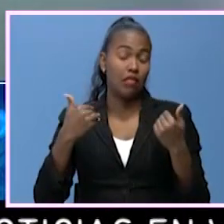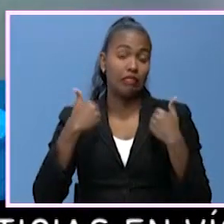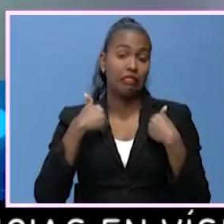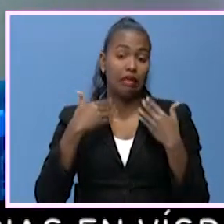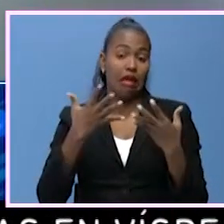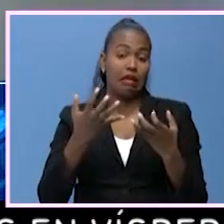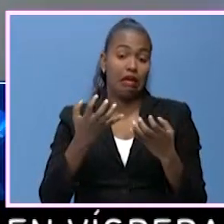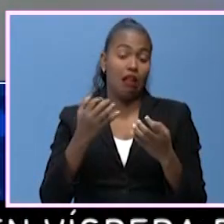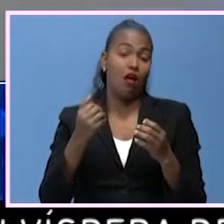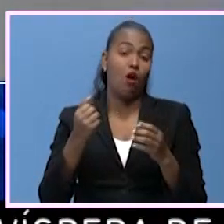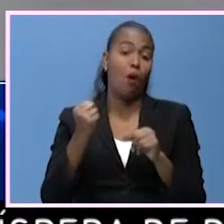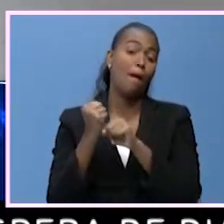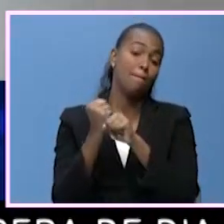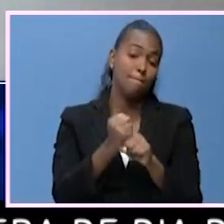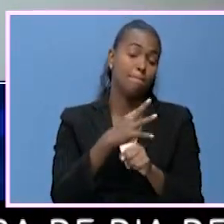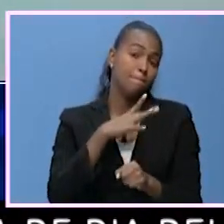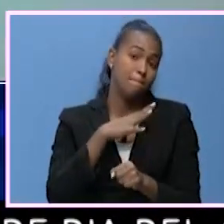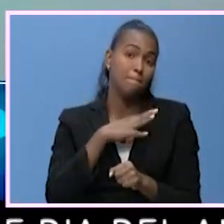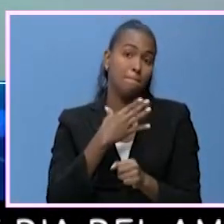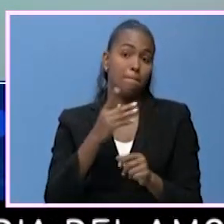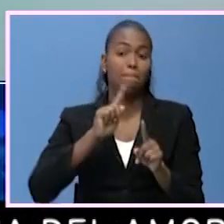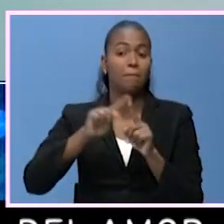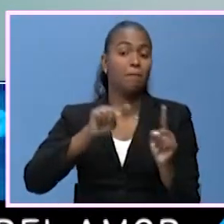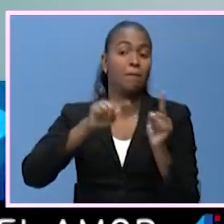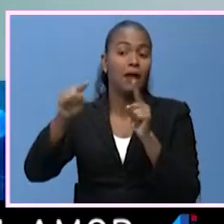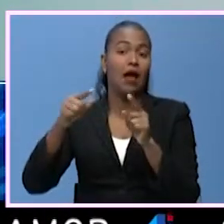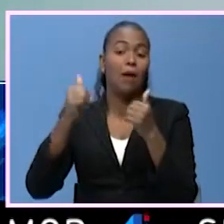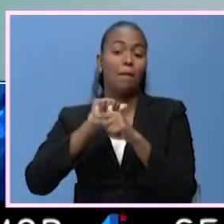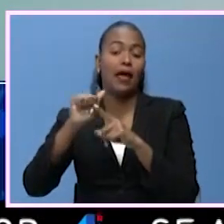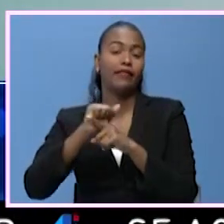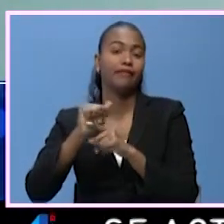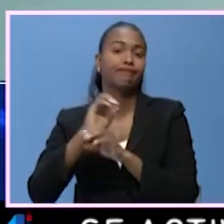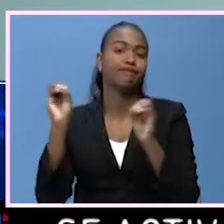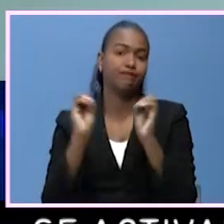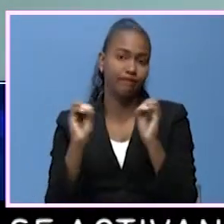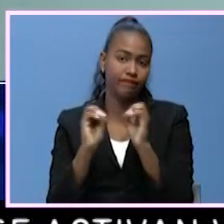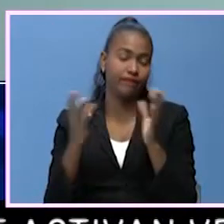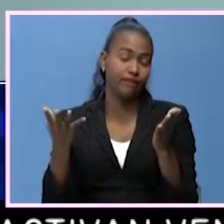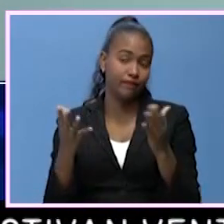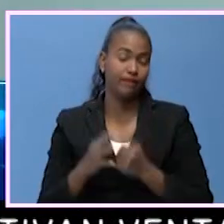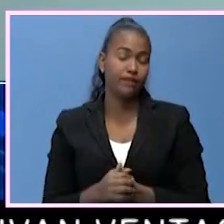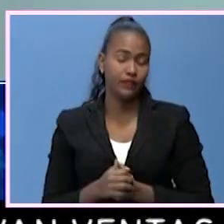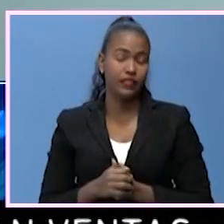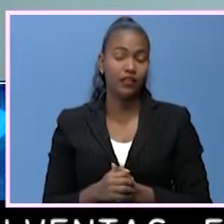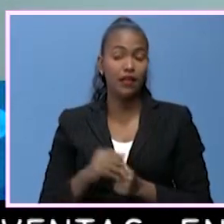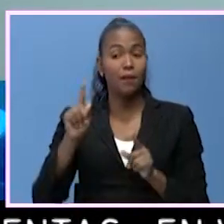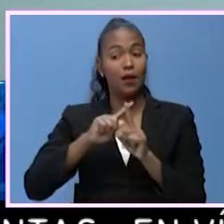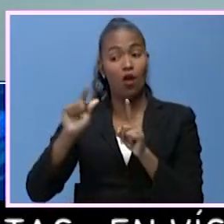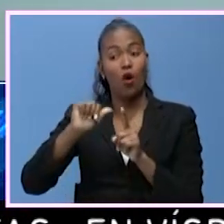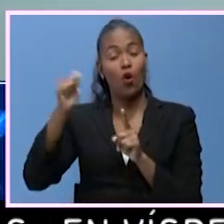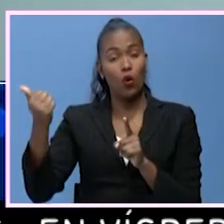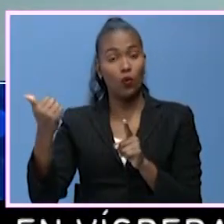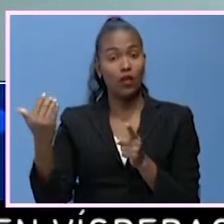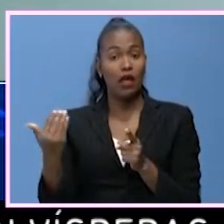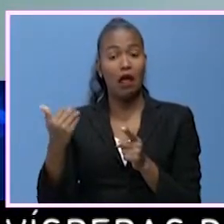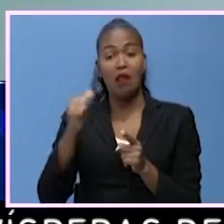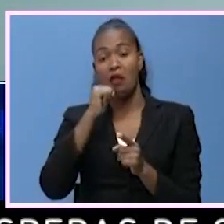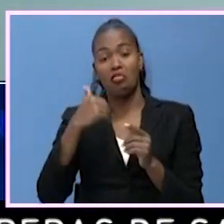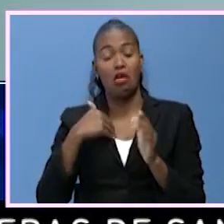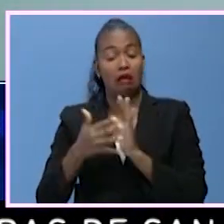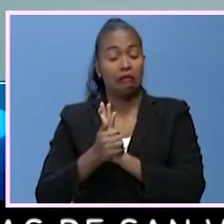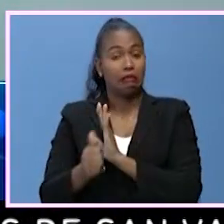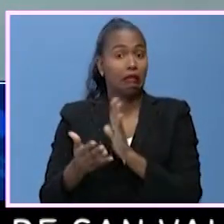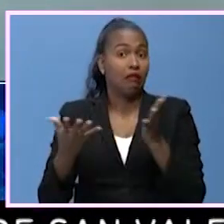ustedes lo ven que son buenos peloteros cuando juegan, pero casi no van al play. Y hay otros que no tienen tantas